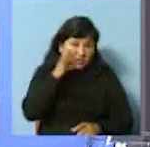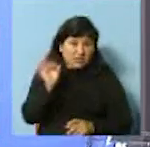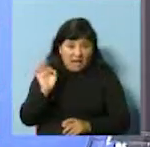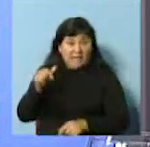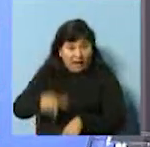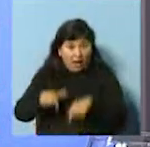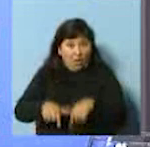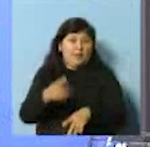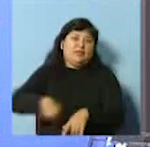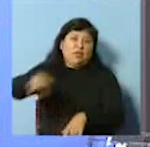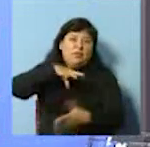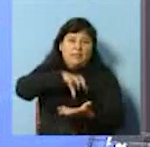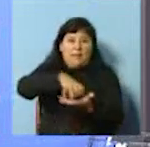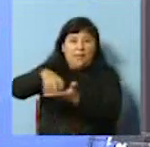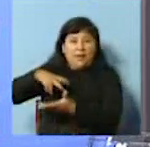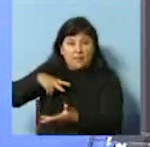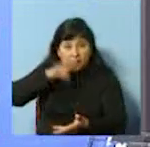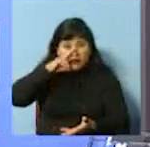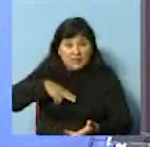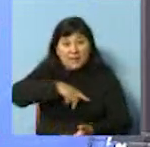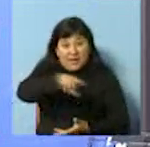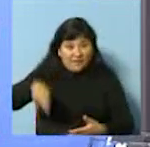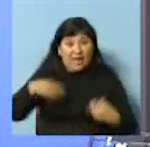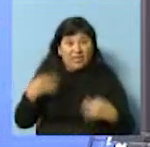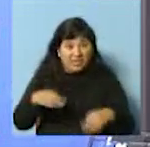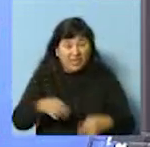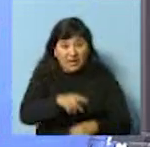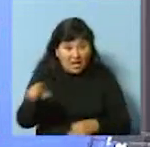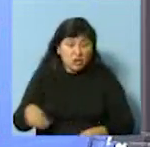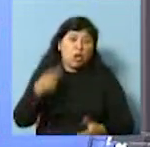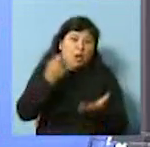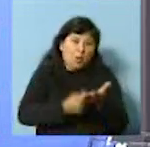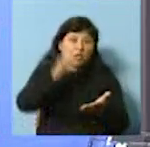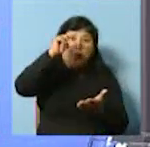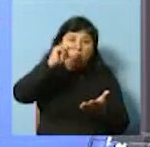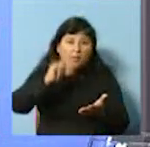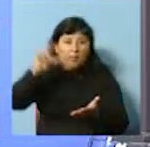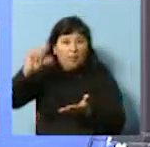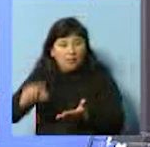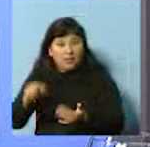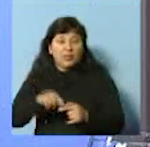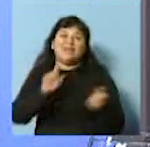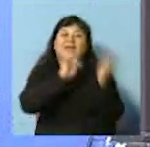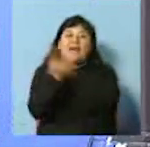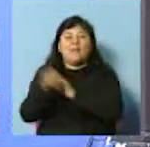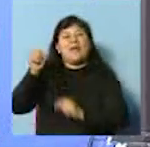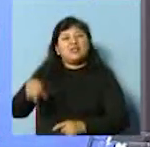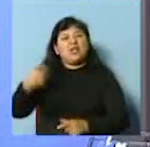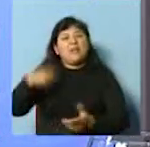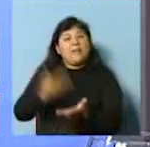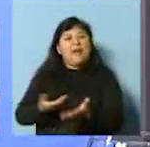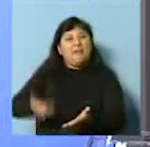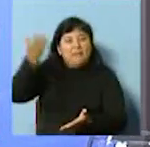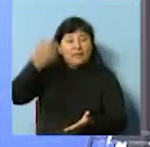podrían generar un plan de obras públicas para resolver los problemas de vivienda hospitales escuelas y a la vez